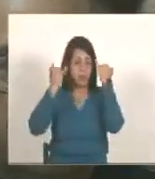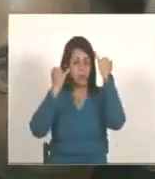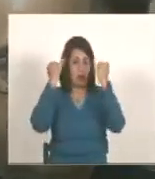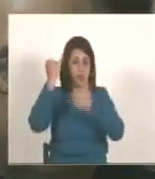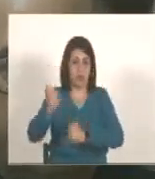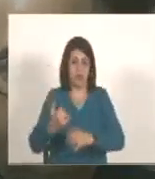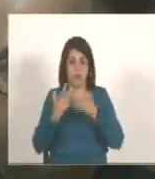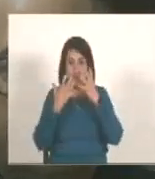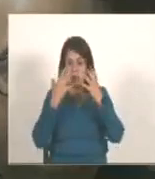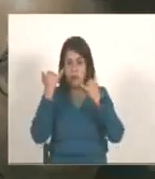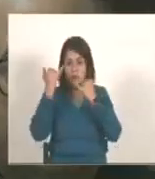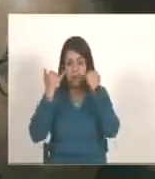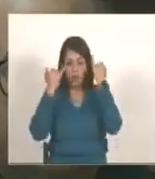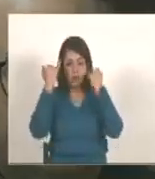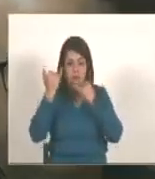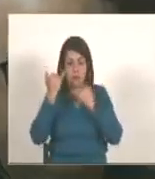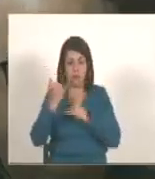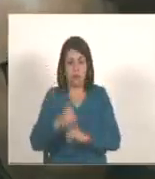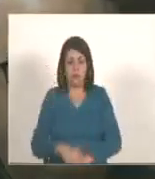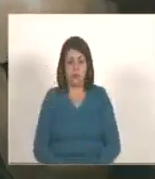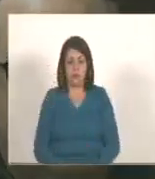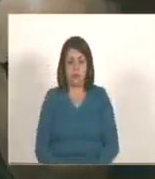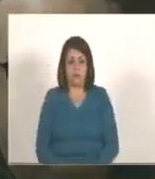la multipolaridad.